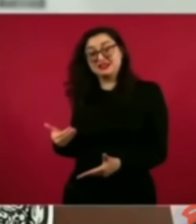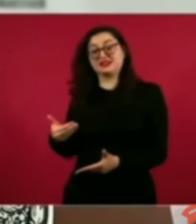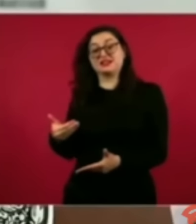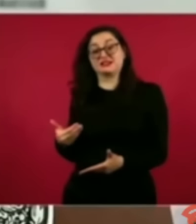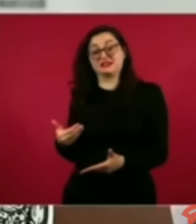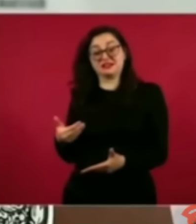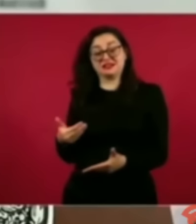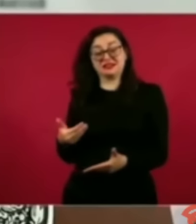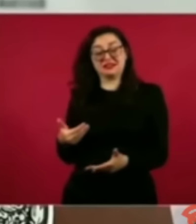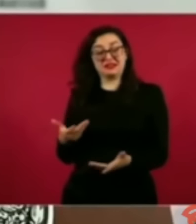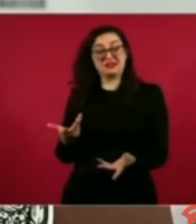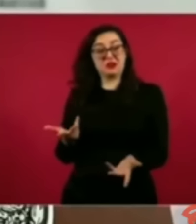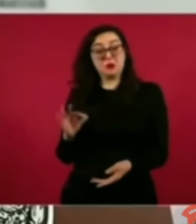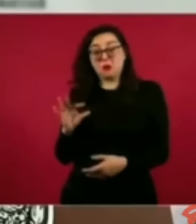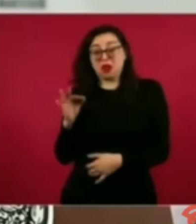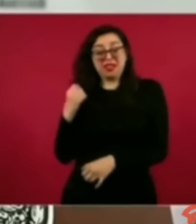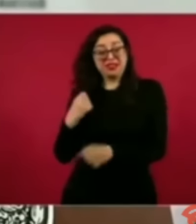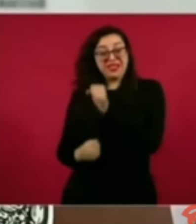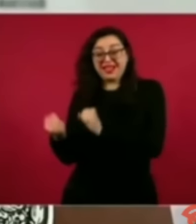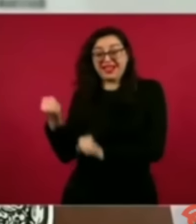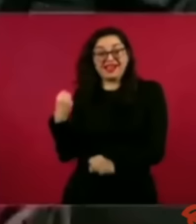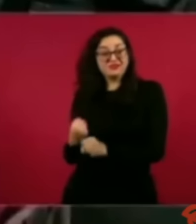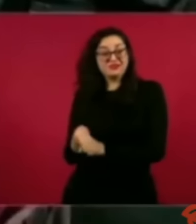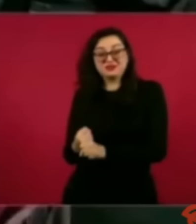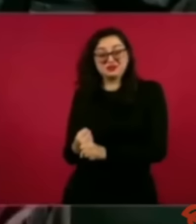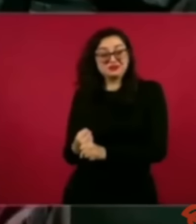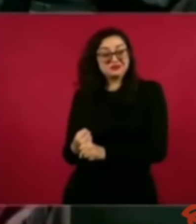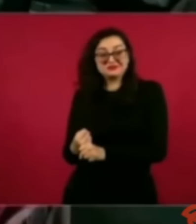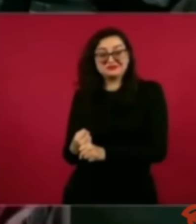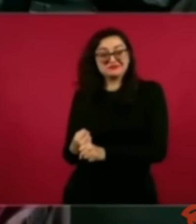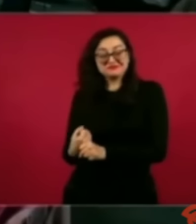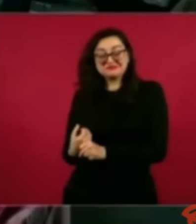desde hace 40 años.